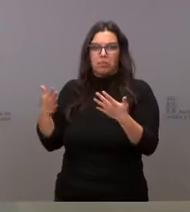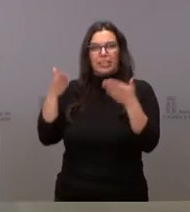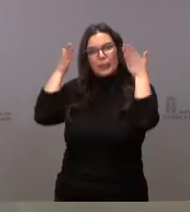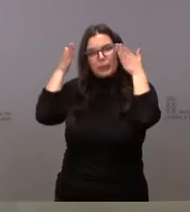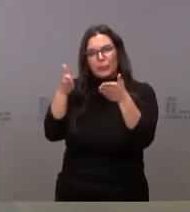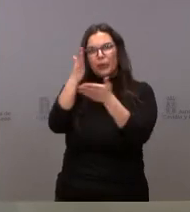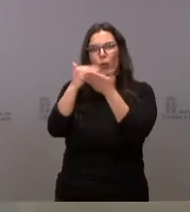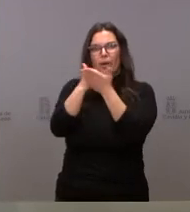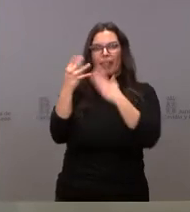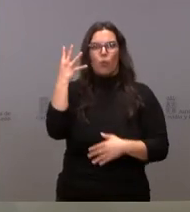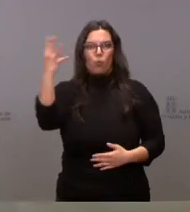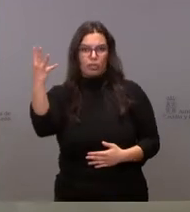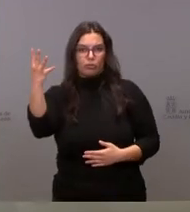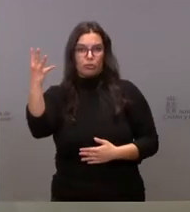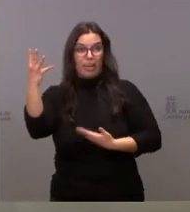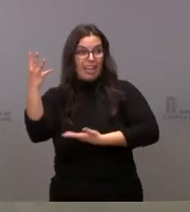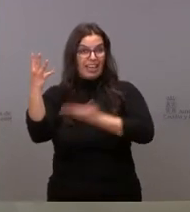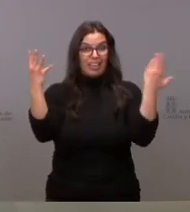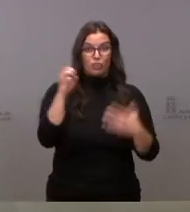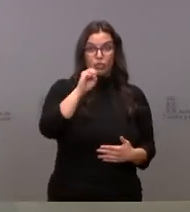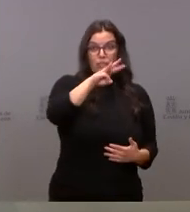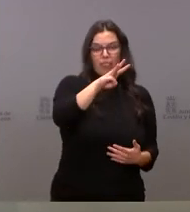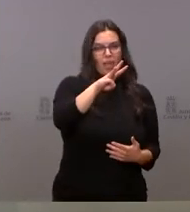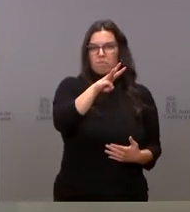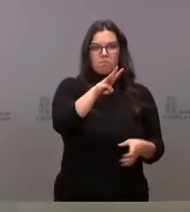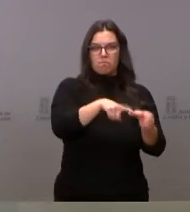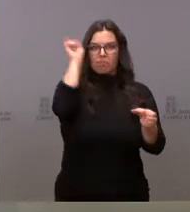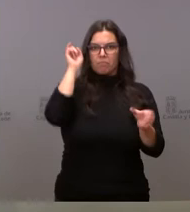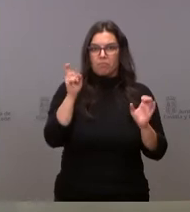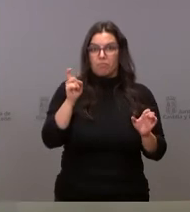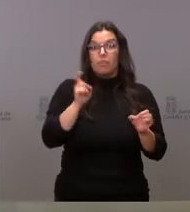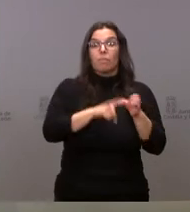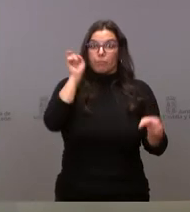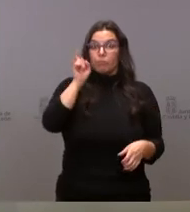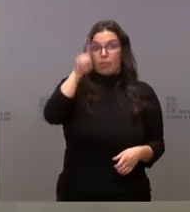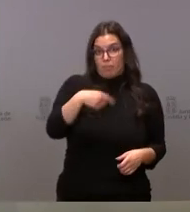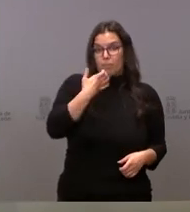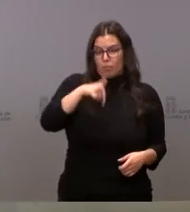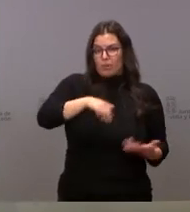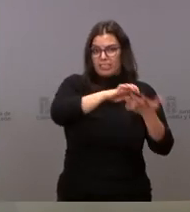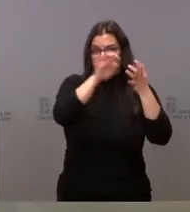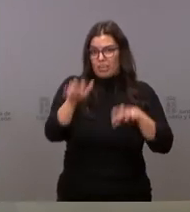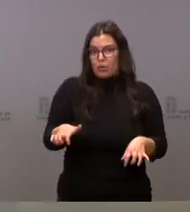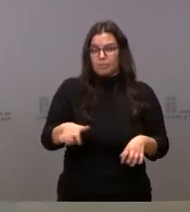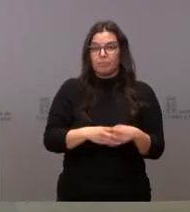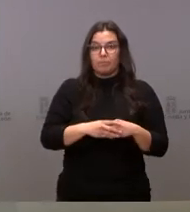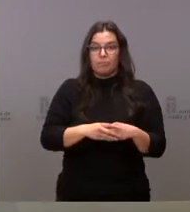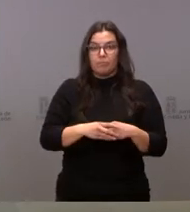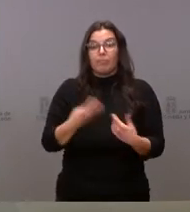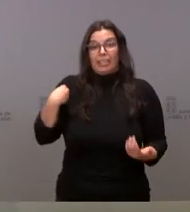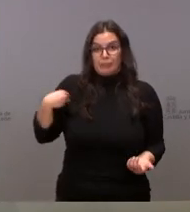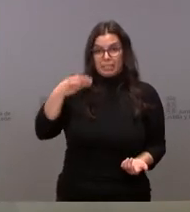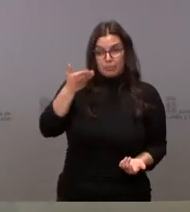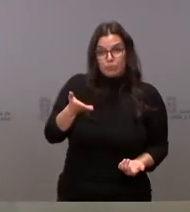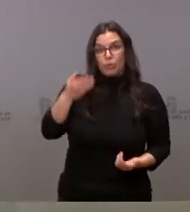excluyendo a otras 13 comunidades autónomas entre las cuales se excluía a castilla y león' incluso estos objetivos